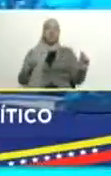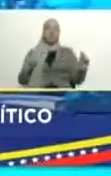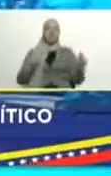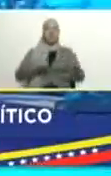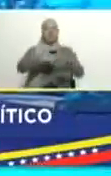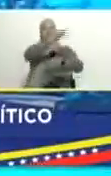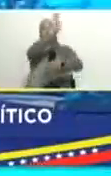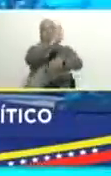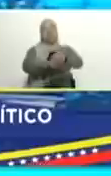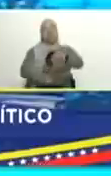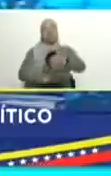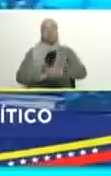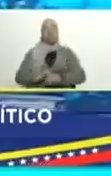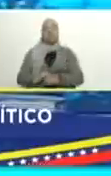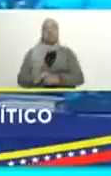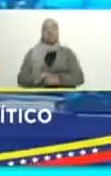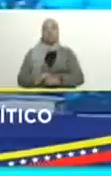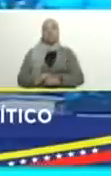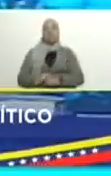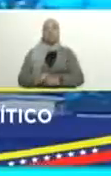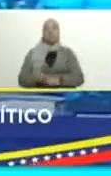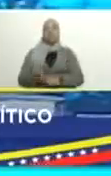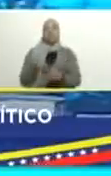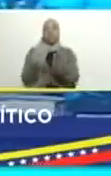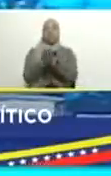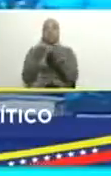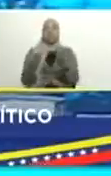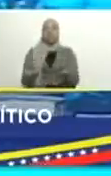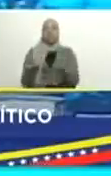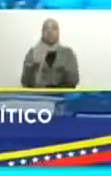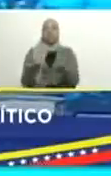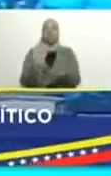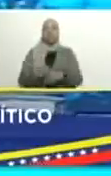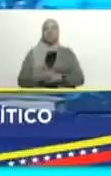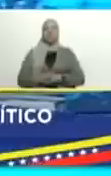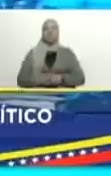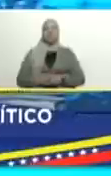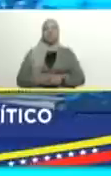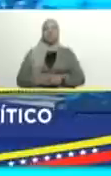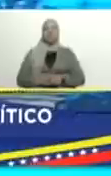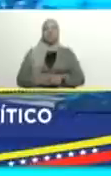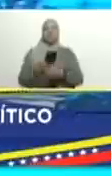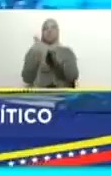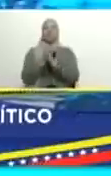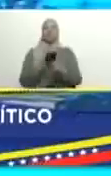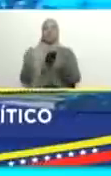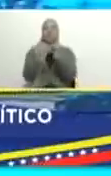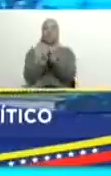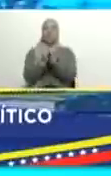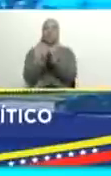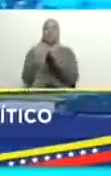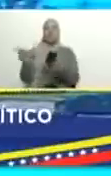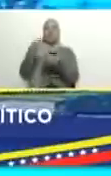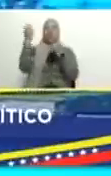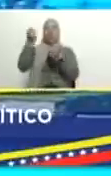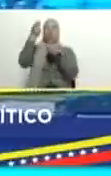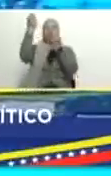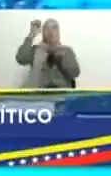Barcelona, estado Anzoátegui, párense cuando los nombres para decir los toman, de San Fernando de